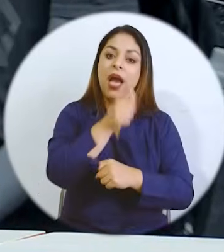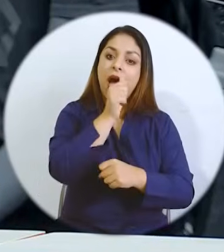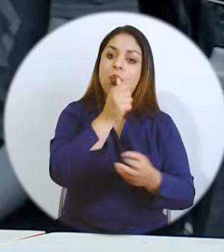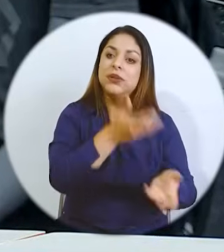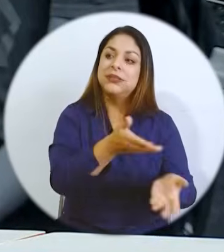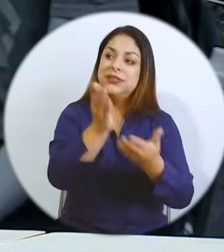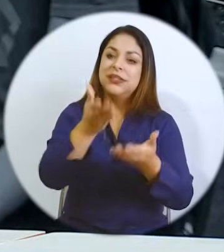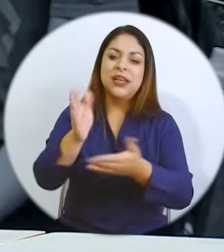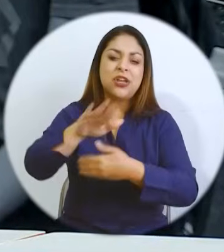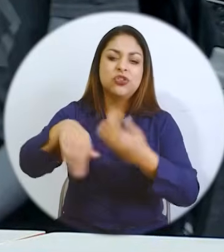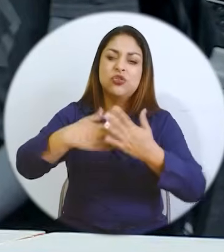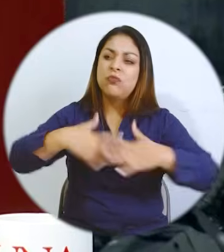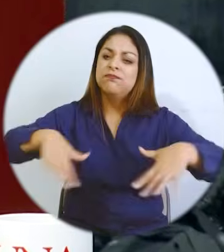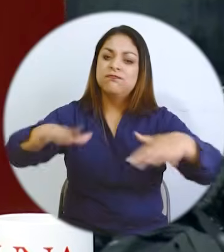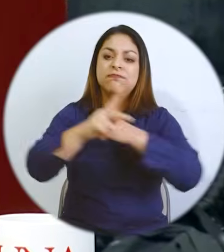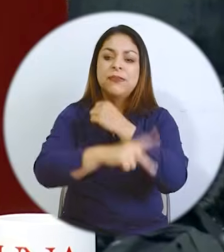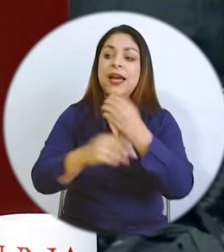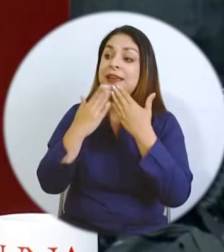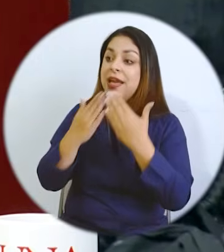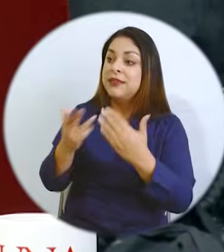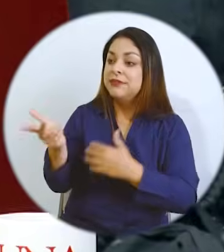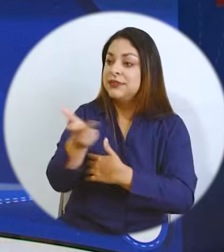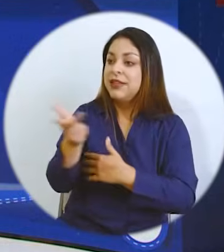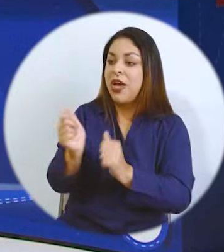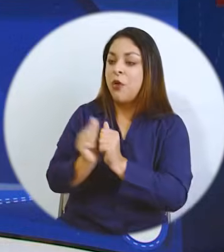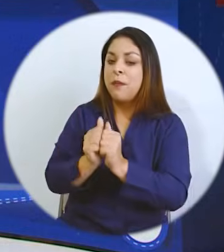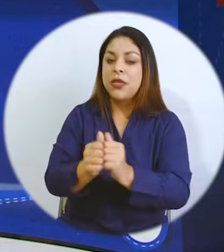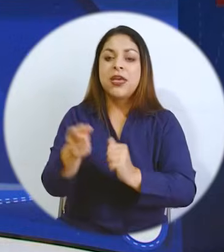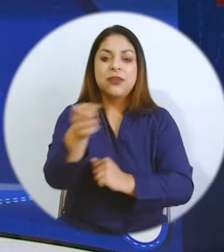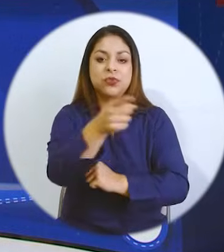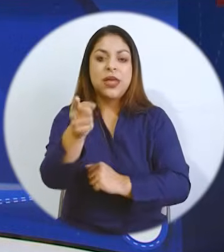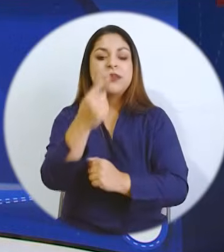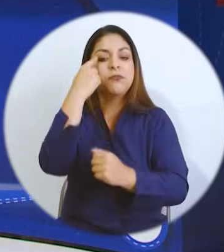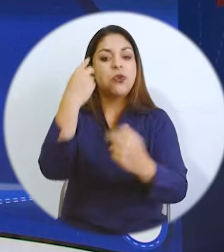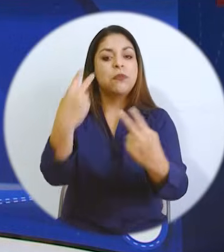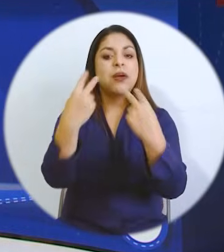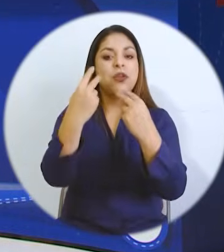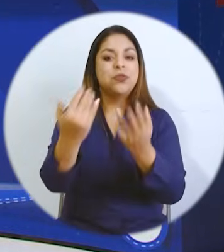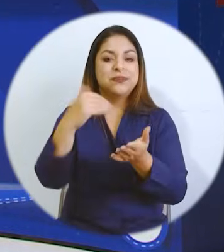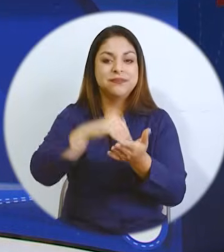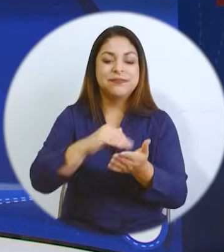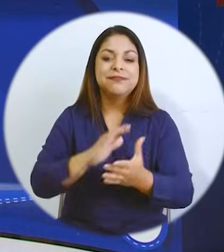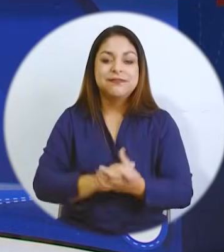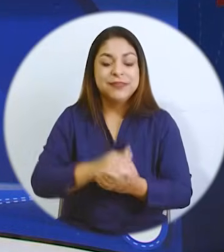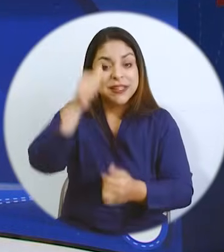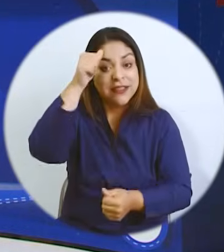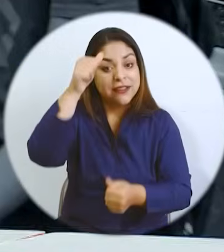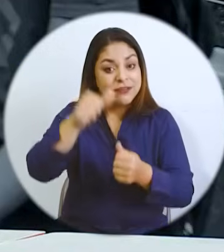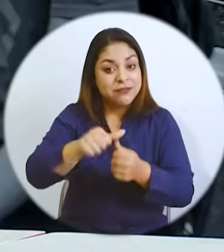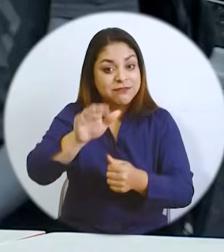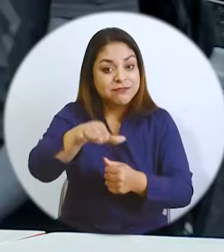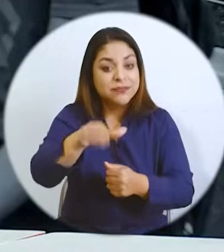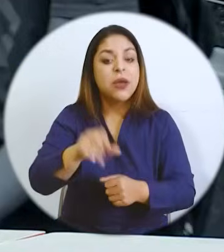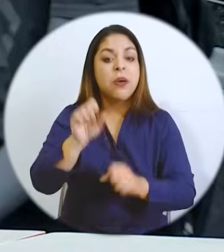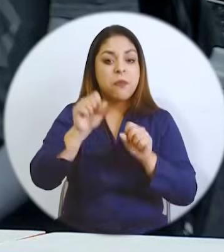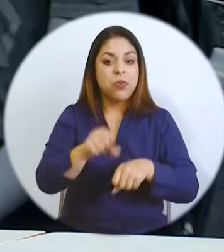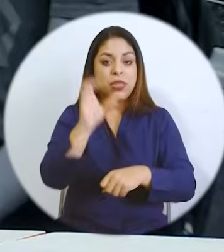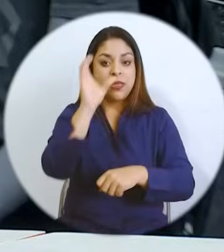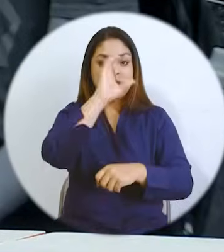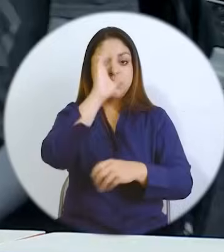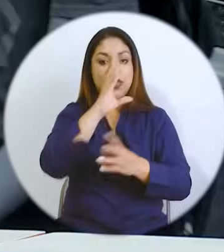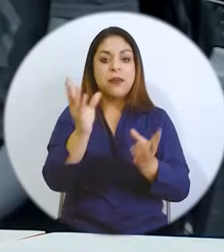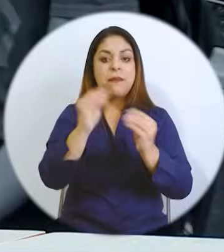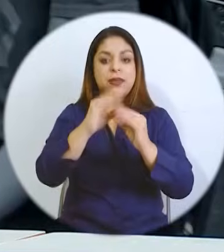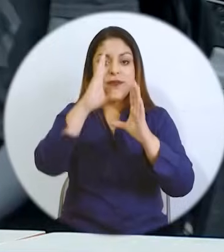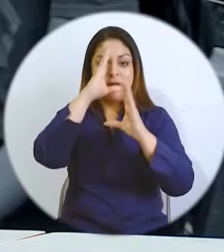asegurar que ésta llegue a todos los rincones del país. Muchas gracias por acompañarnos y a ustedes por estar con nosotros una vez más. Les recuerdo